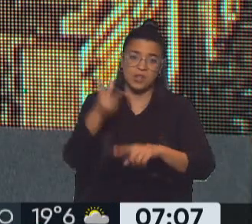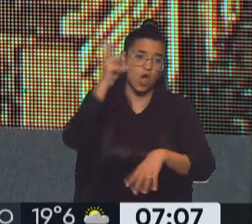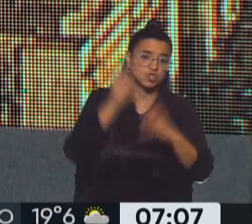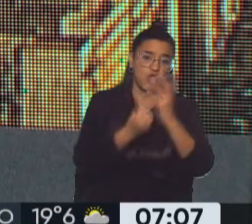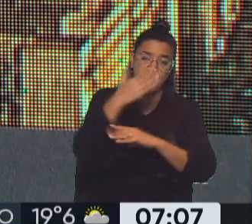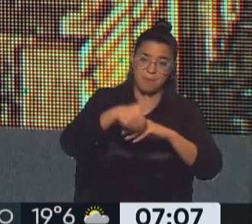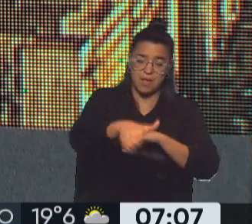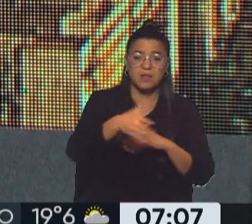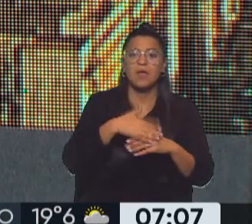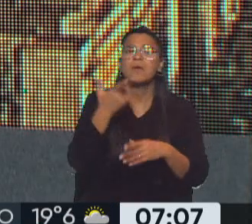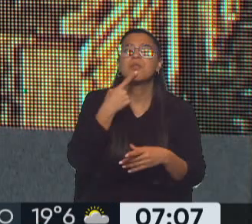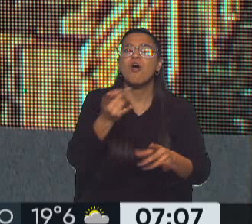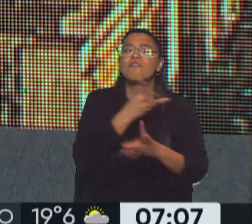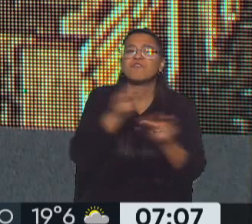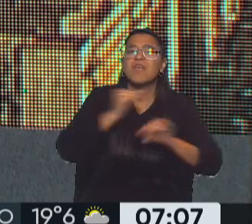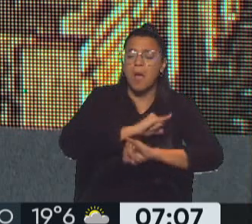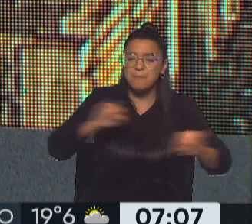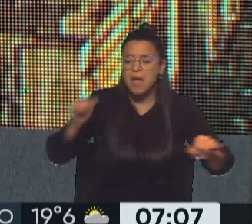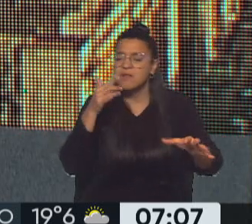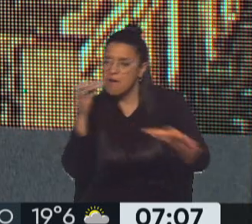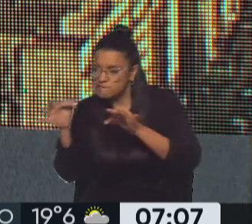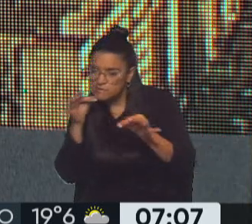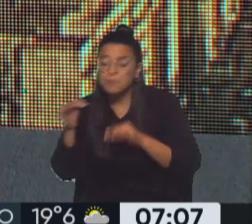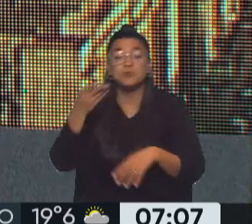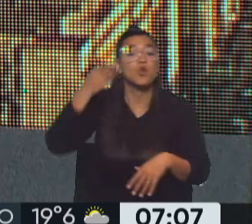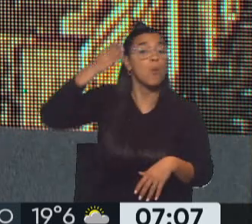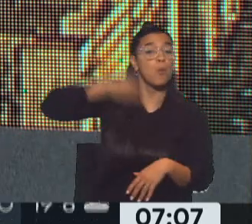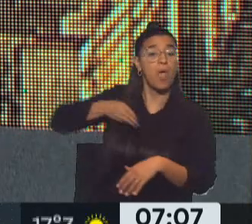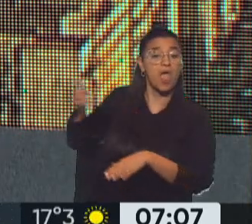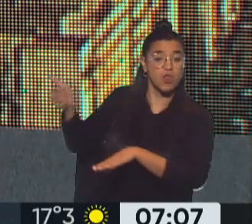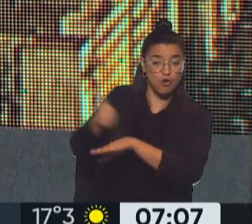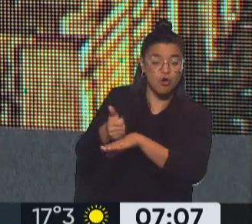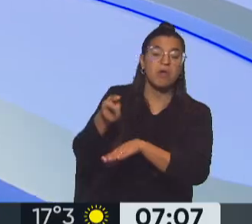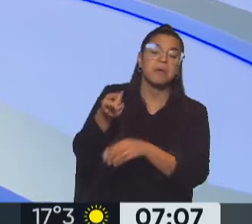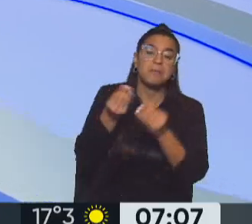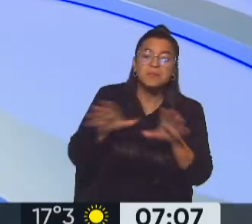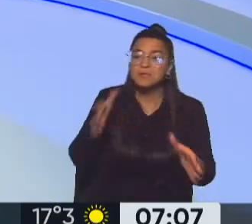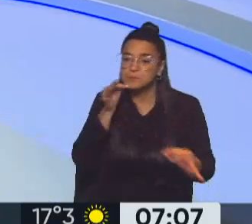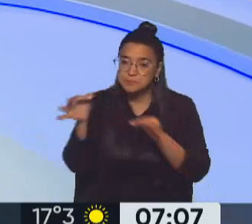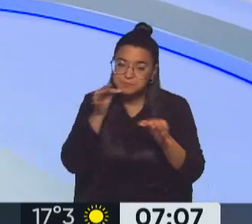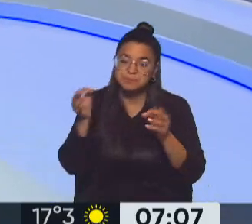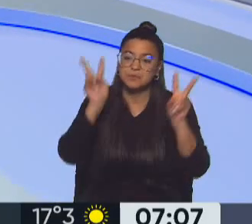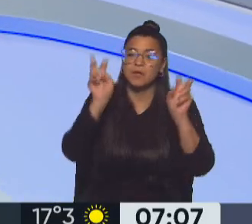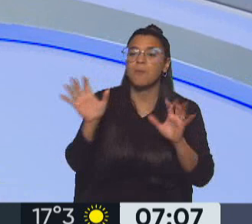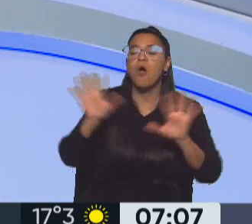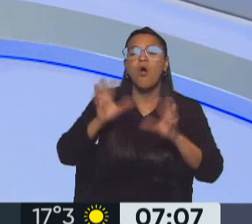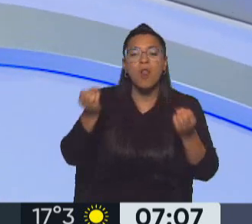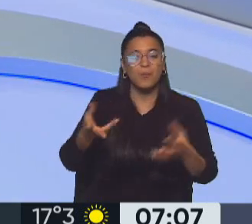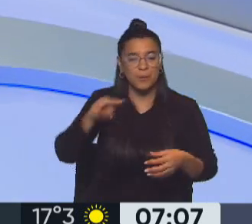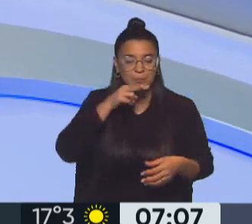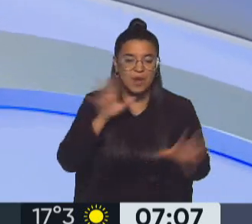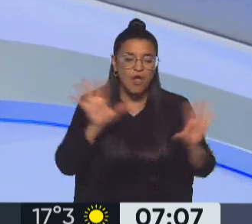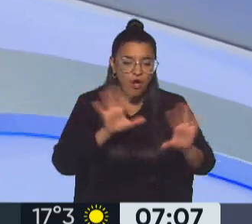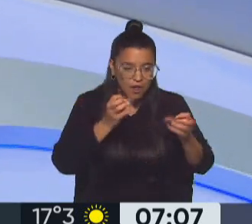cierres han dejado mucho para hablar y mucho para analizar. Por eso con Verónica Urruela Beitia ya comenzamos con ese tema. ¿Qué tal, Verito? Muy buen viernes. Buen viernes, ¿cómo estás,